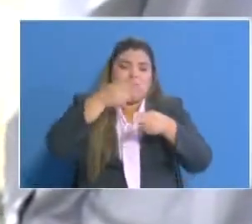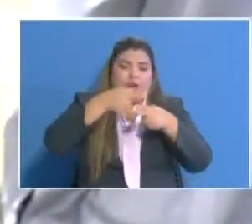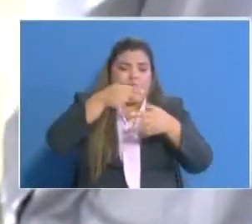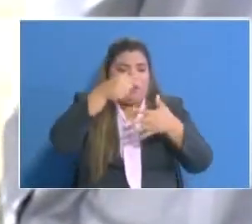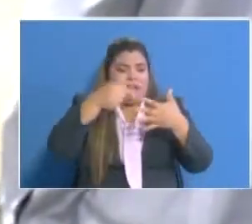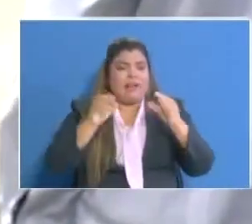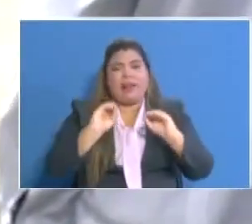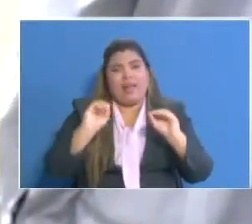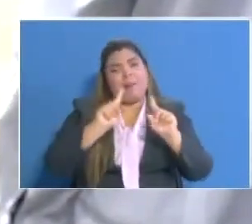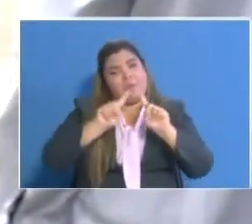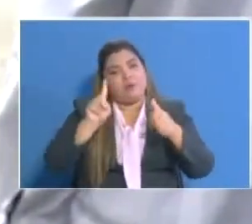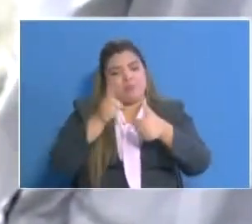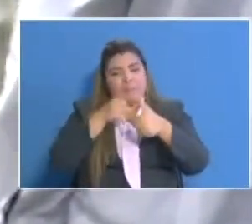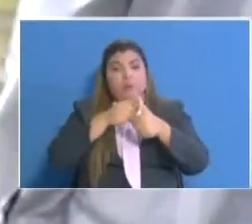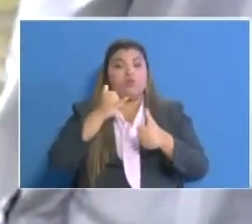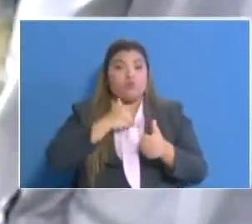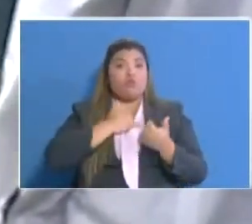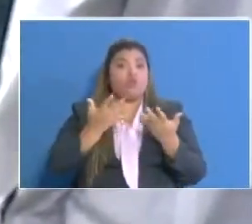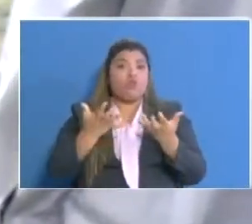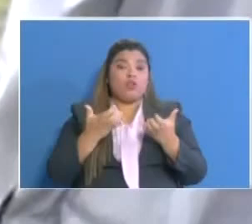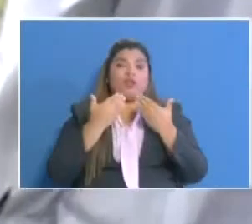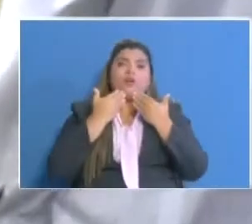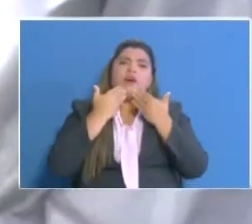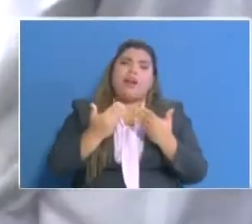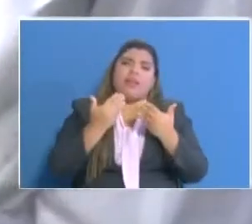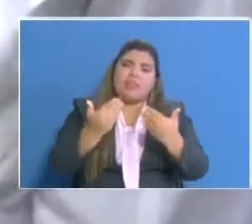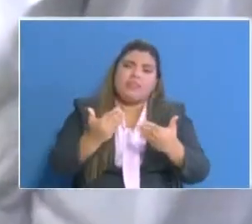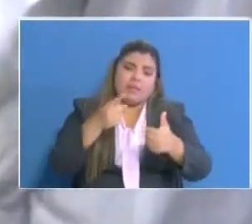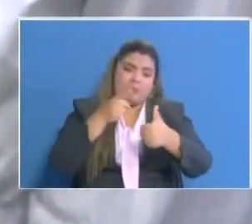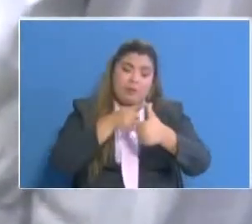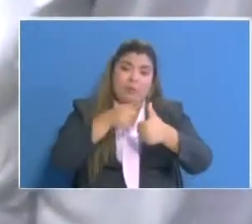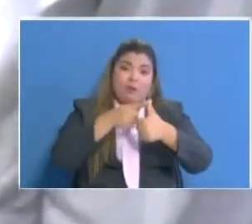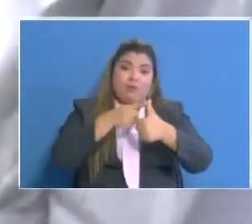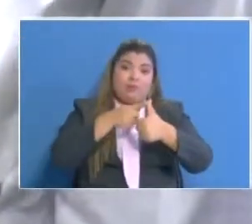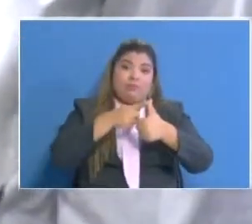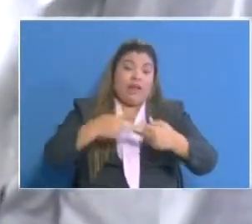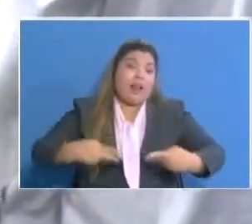Pero quiero agradecerle, bueno, primero a la naturaleza.